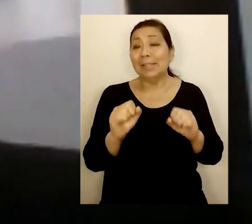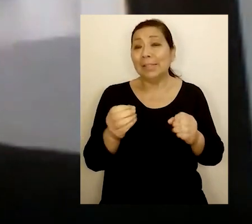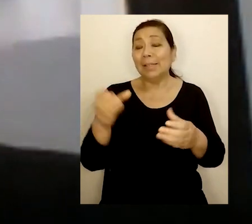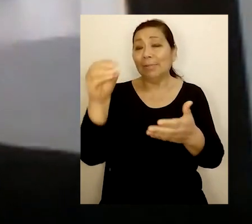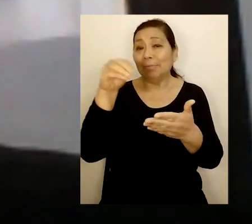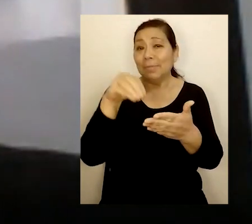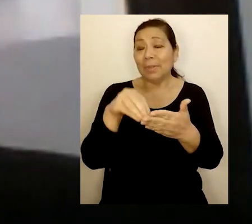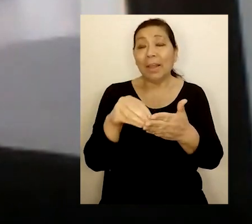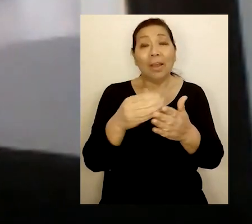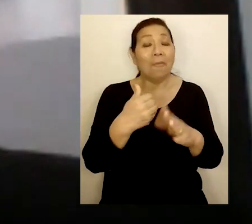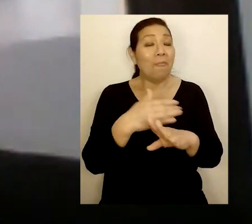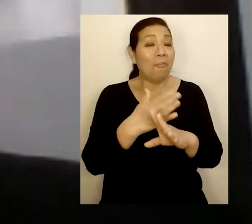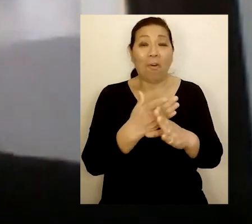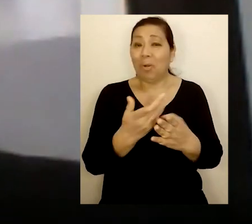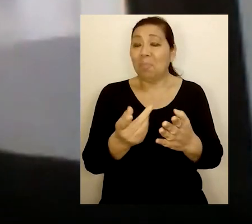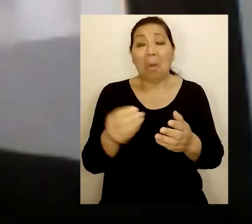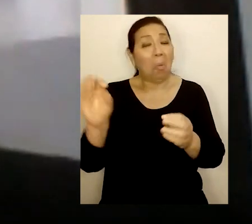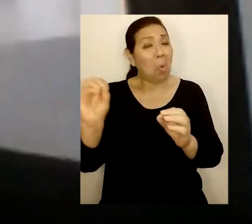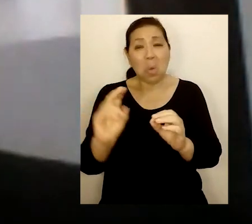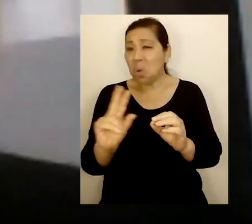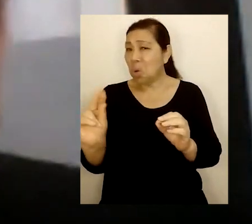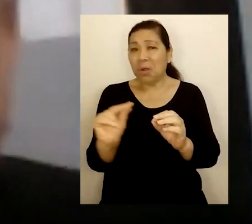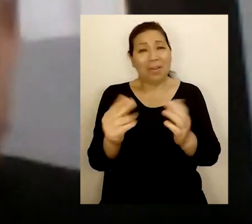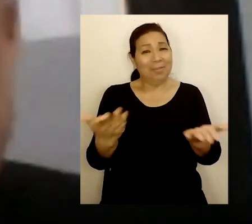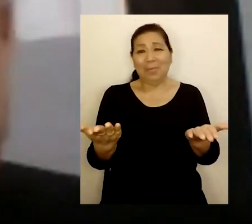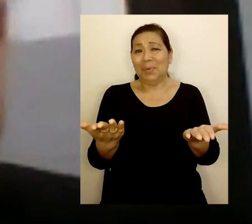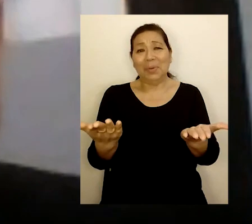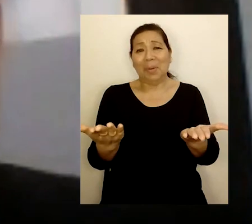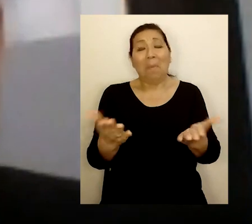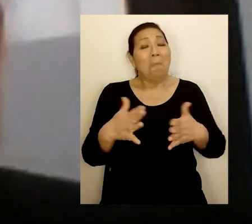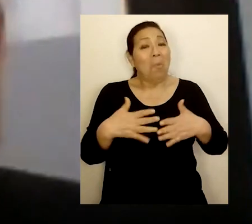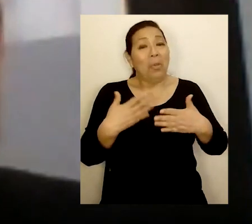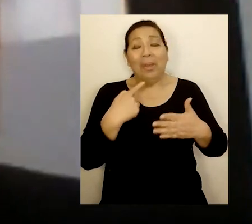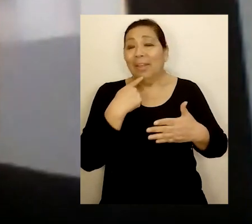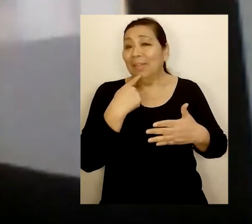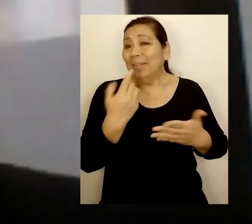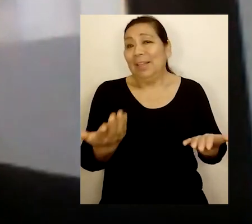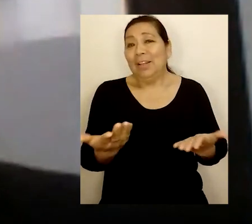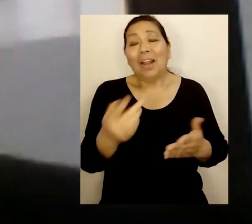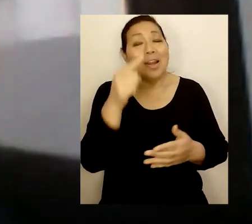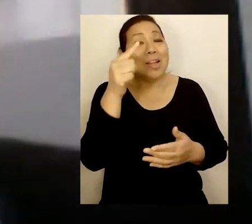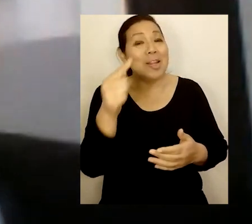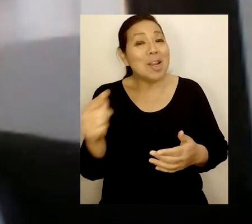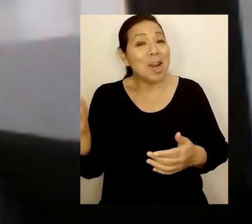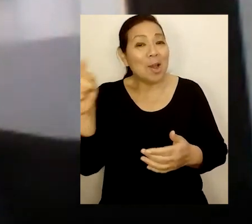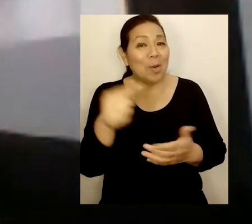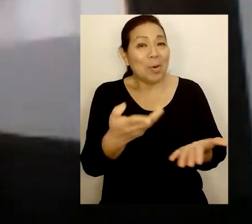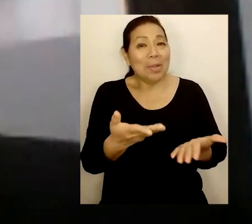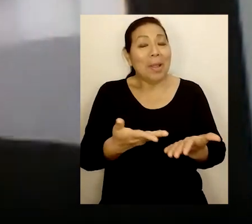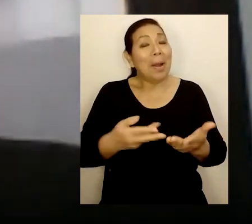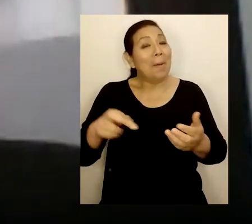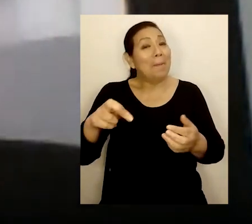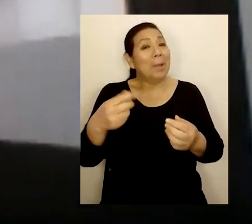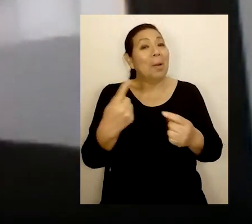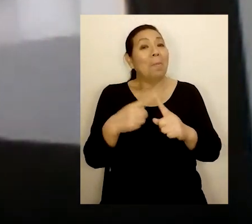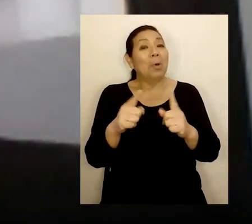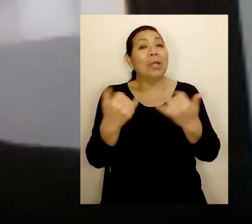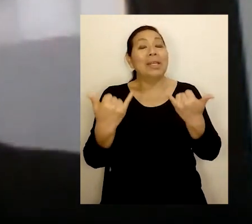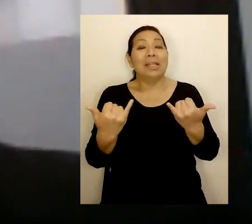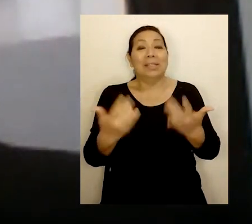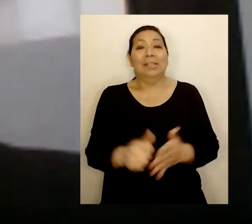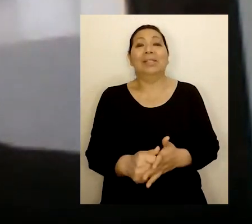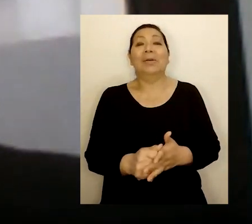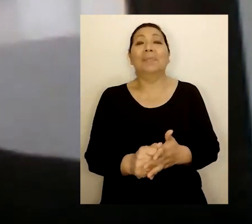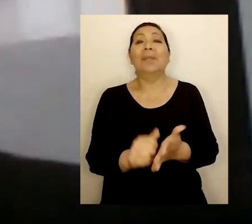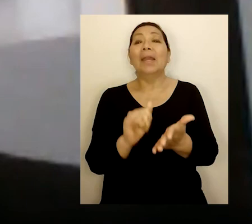tomado en consideración dichos hechos, mi patrocinado no se había podido haber declarado la nulidad en el extremo de la pena. Por esas